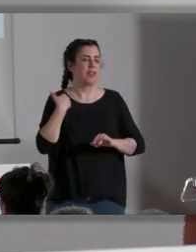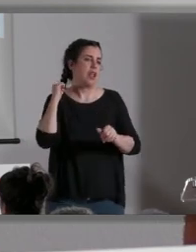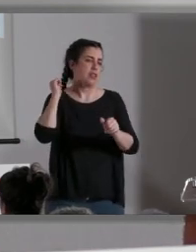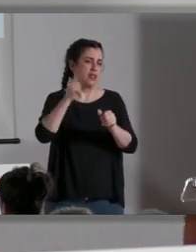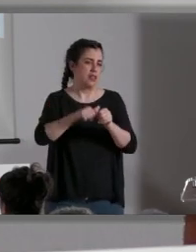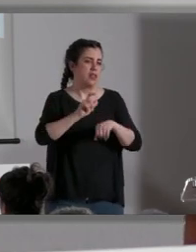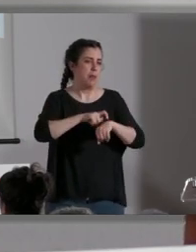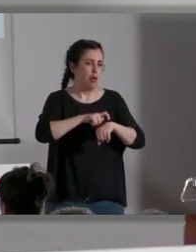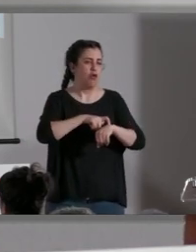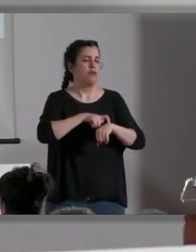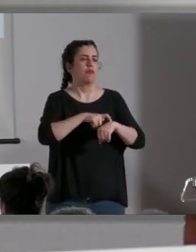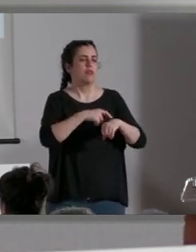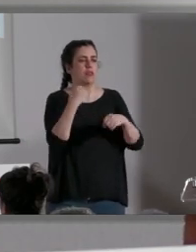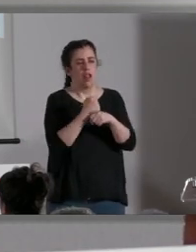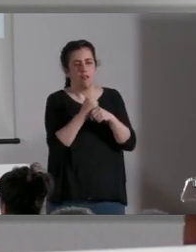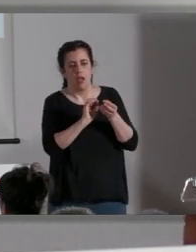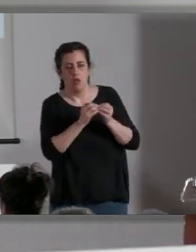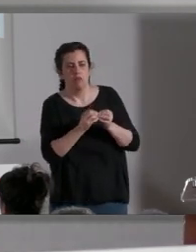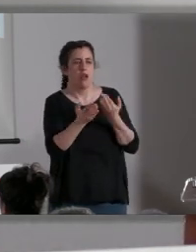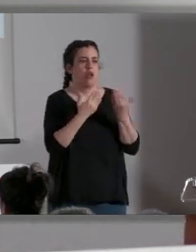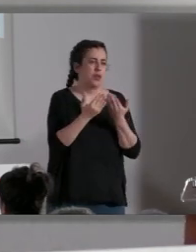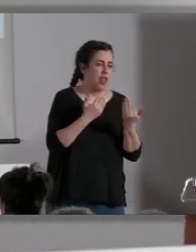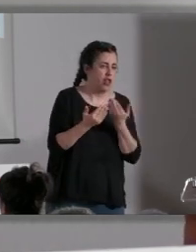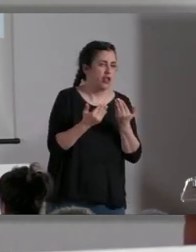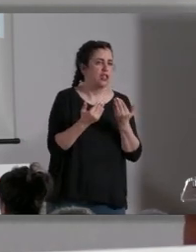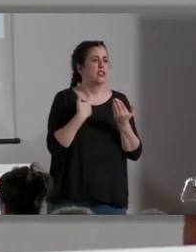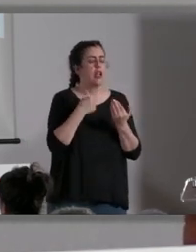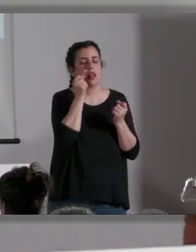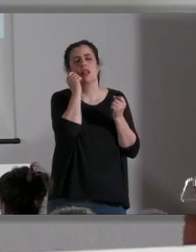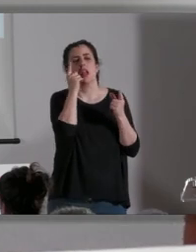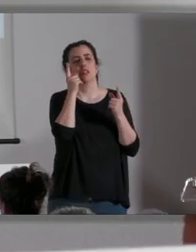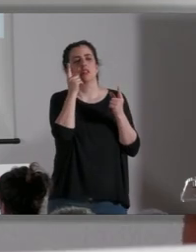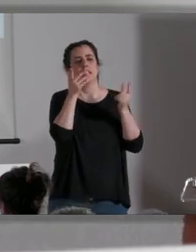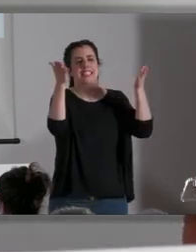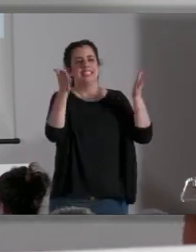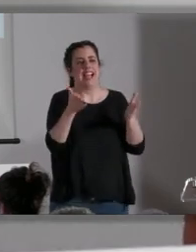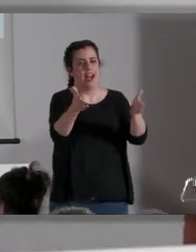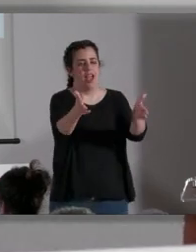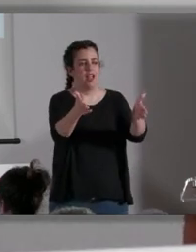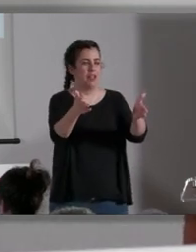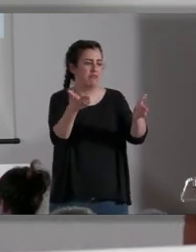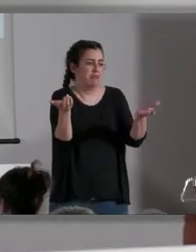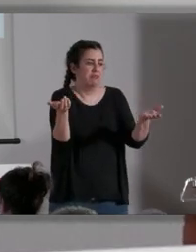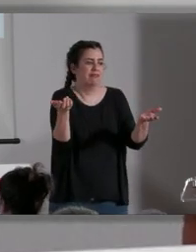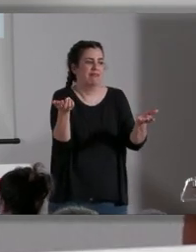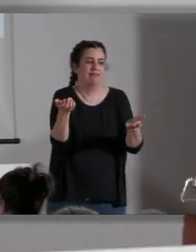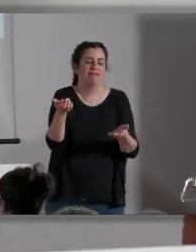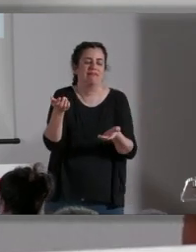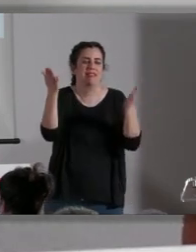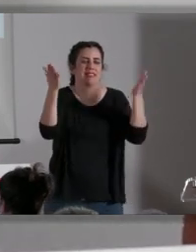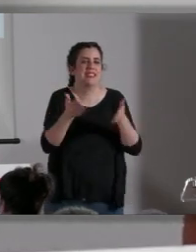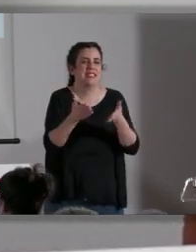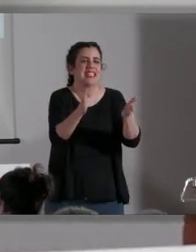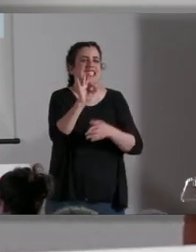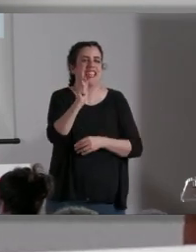conversaciones, con muchas cosas, hemos visto que en Sakana, en toda Sakana, y me atrevo a decir que en el norte de